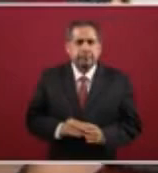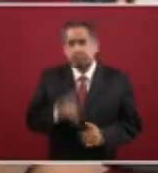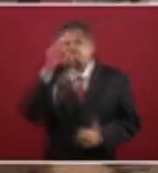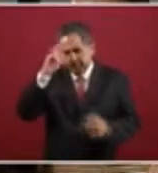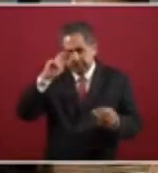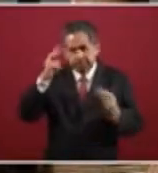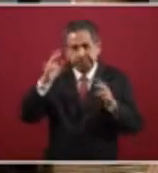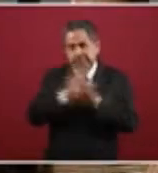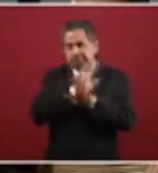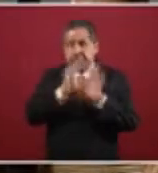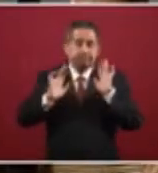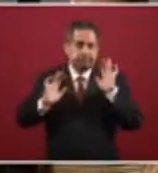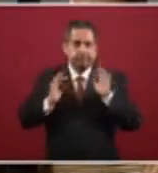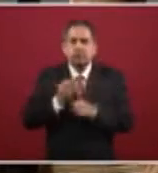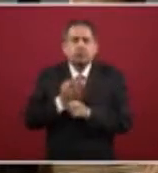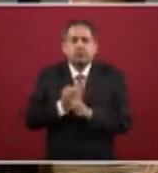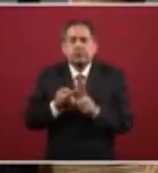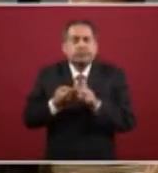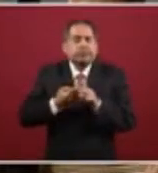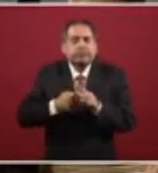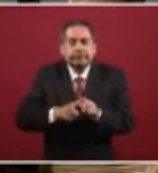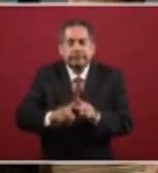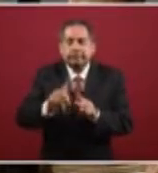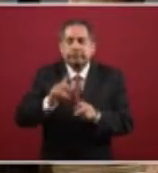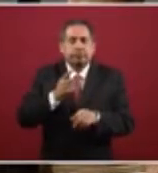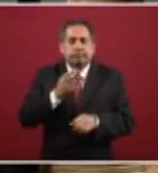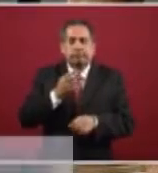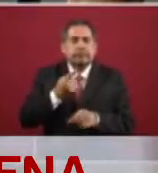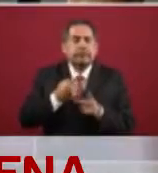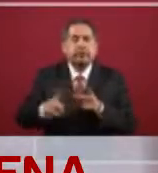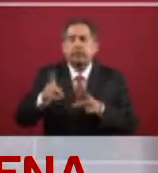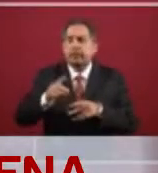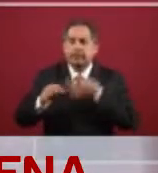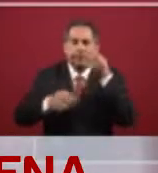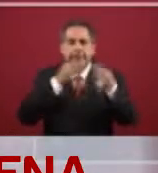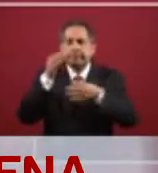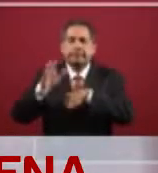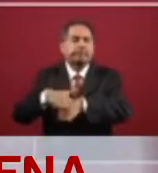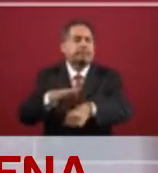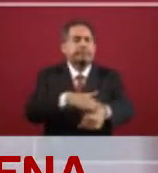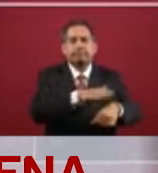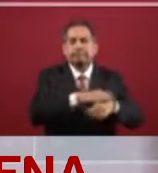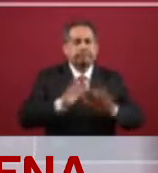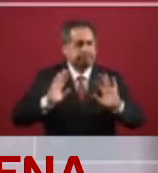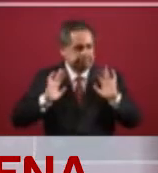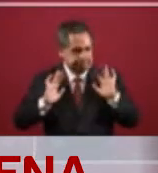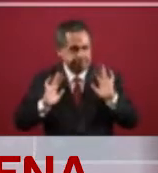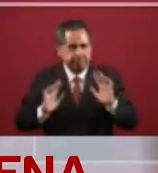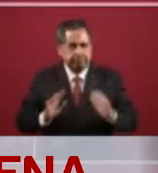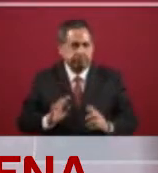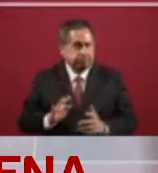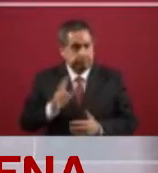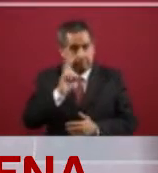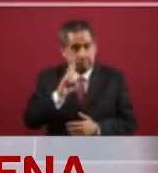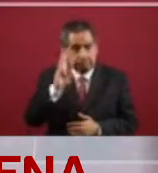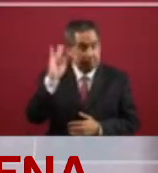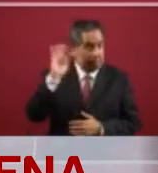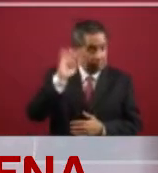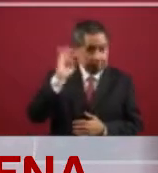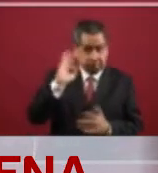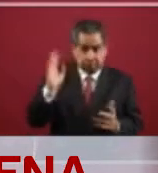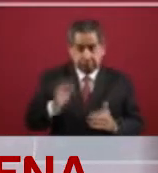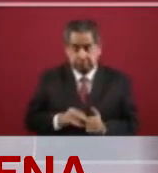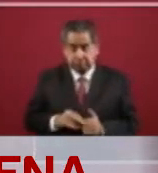escuelas está empezando todavía la convocatoria este y a lo mejor